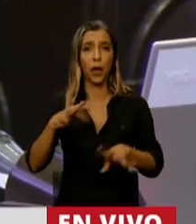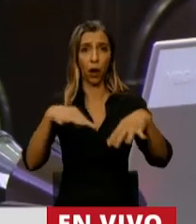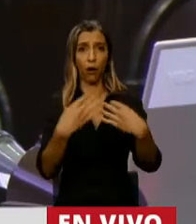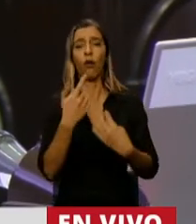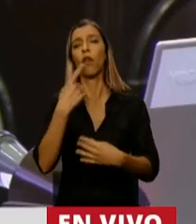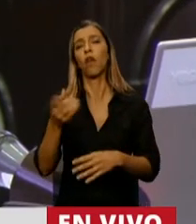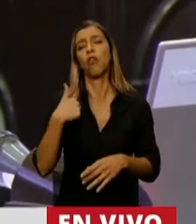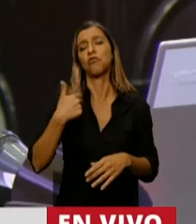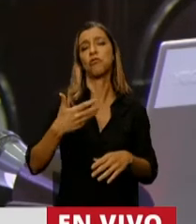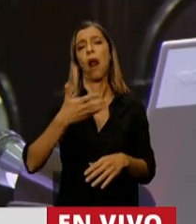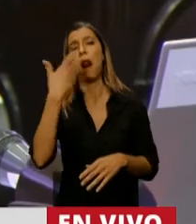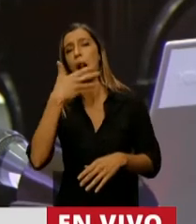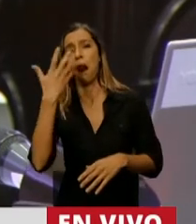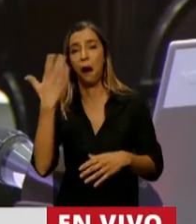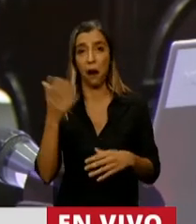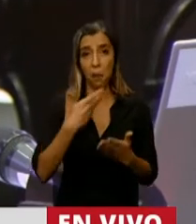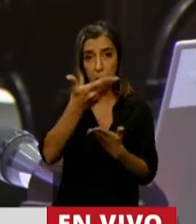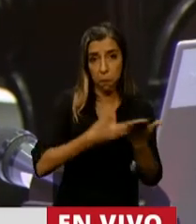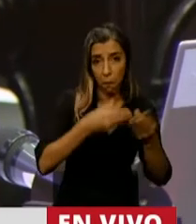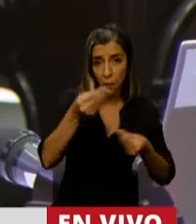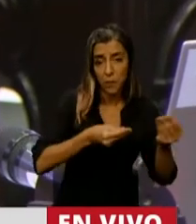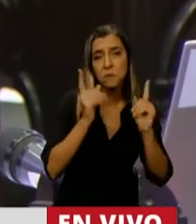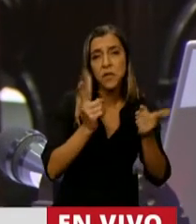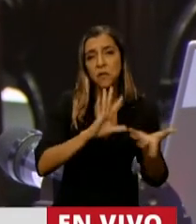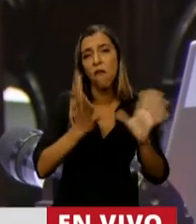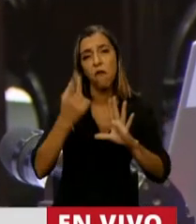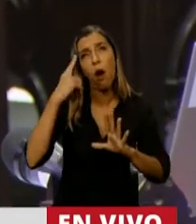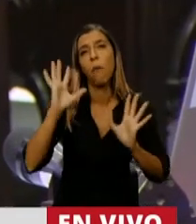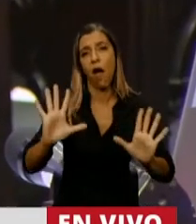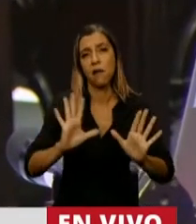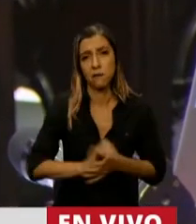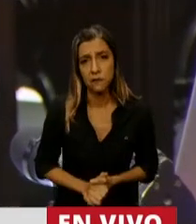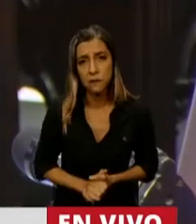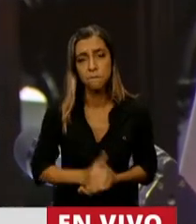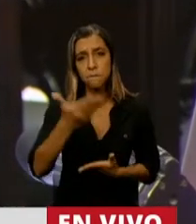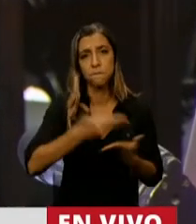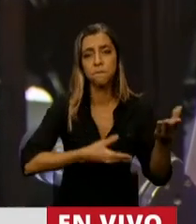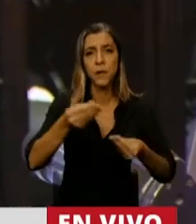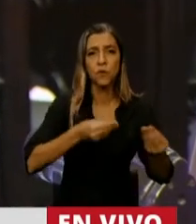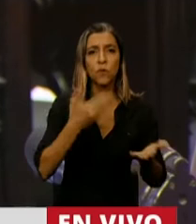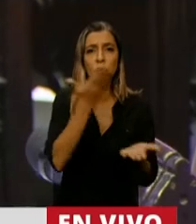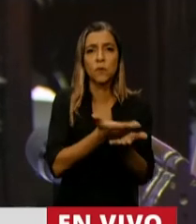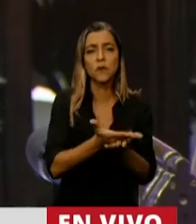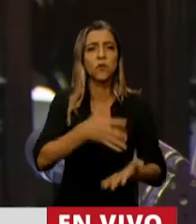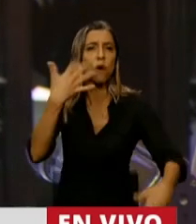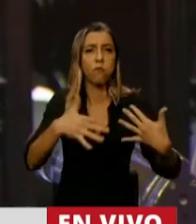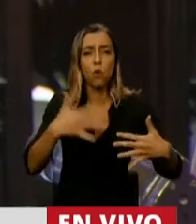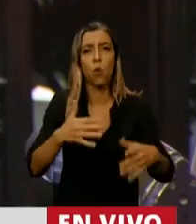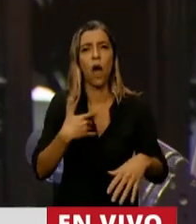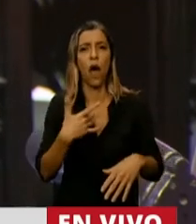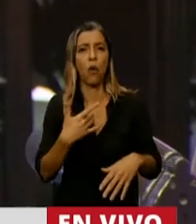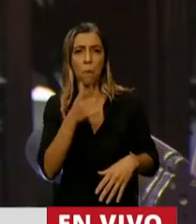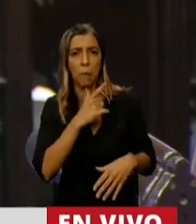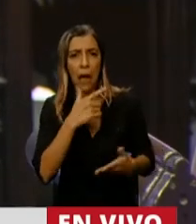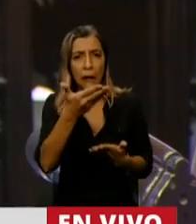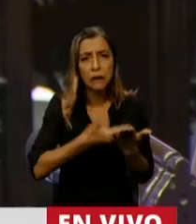el presupuesto es una zaraza. La misma lógica, un presupuesto presentado a las apuradas, improvisado,